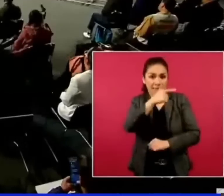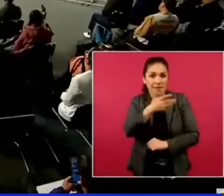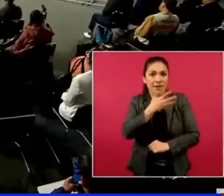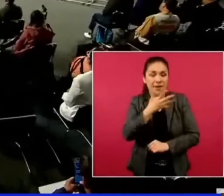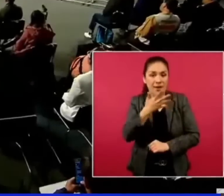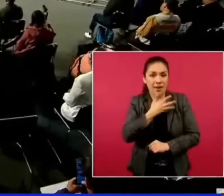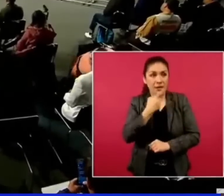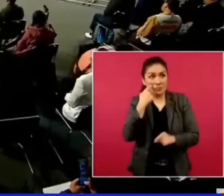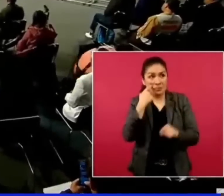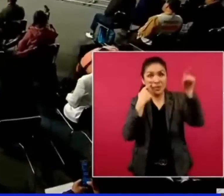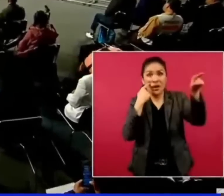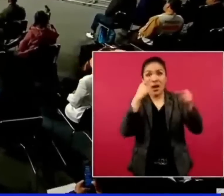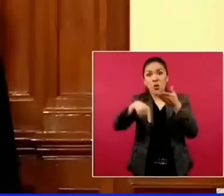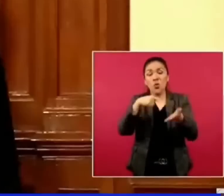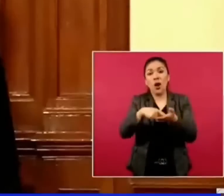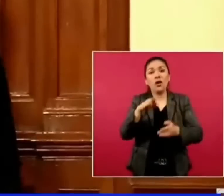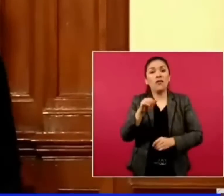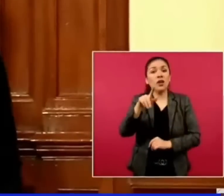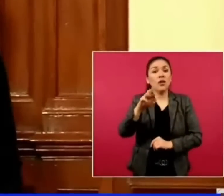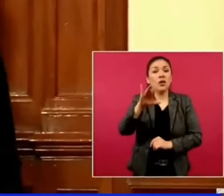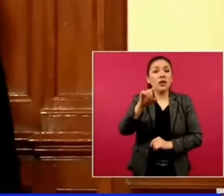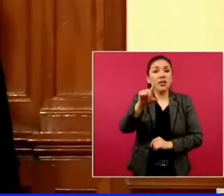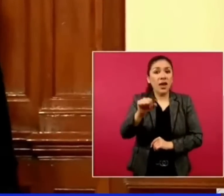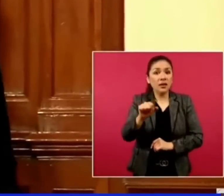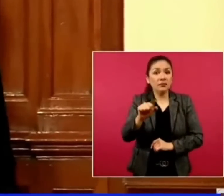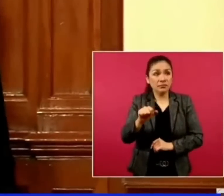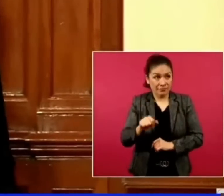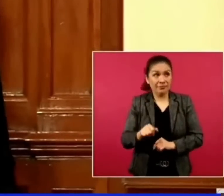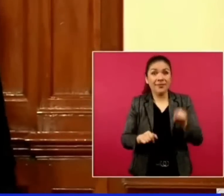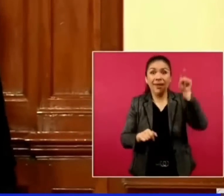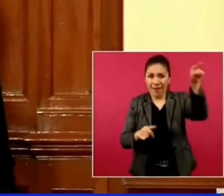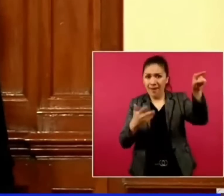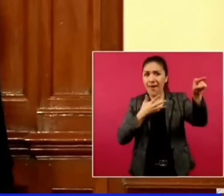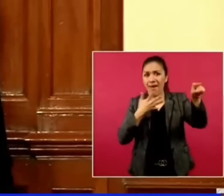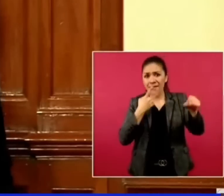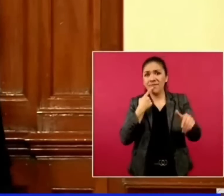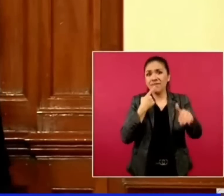de Florida, ahí está la denuncia.